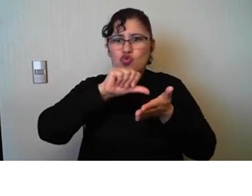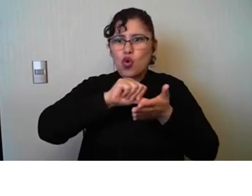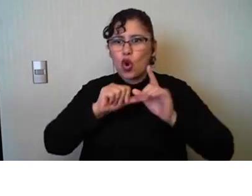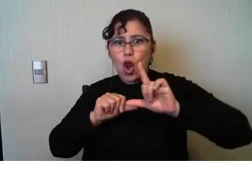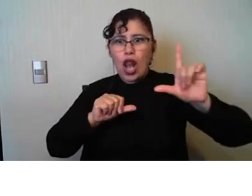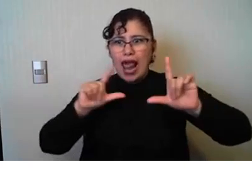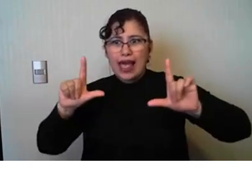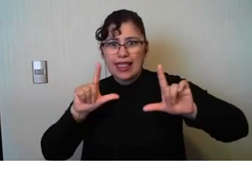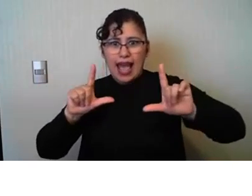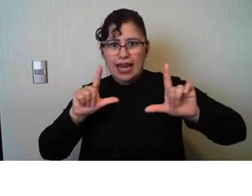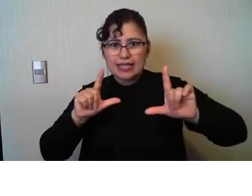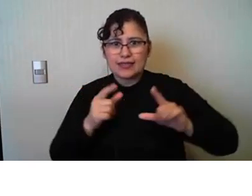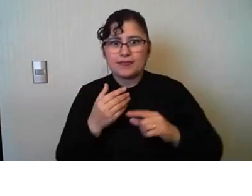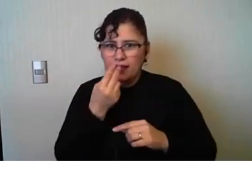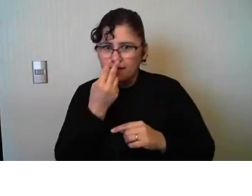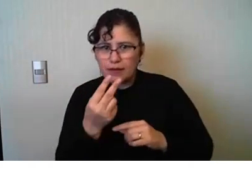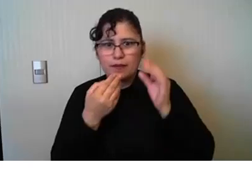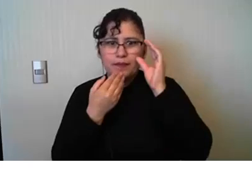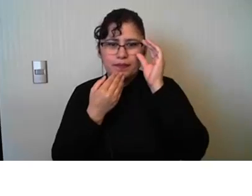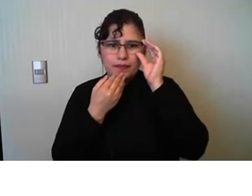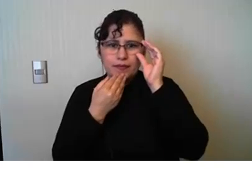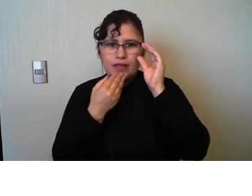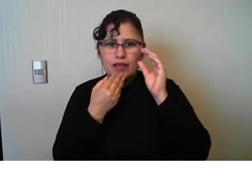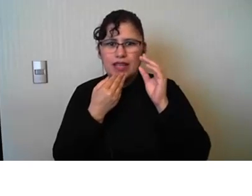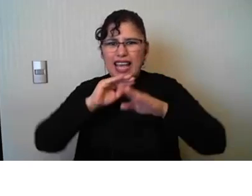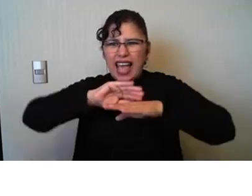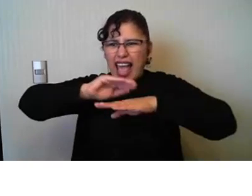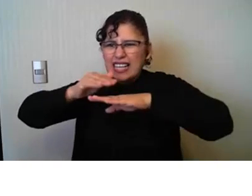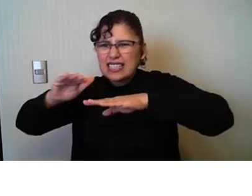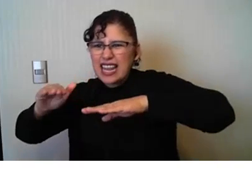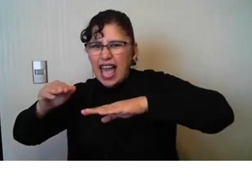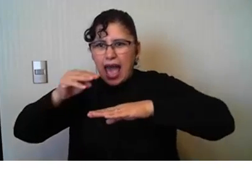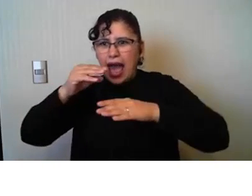corte un poco más superior. Y esto es la estría medular,